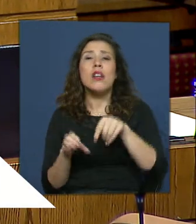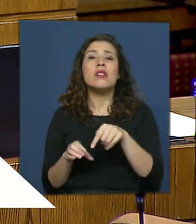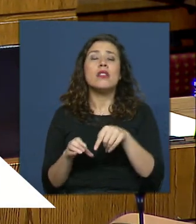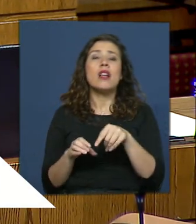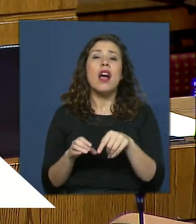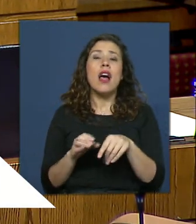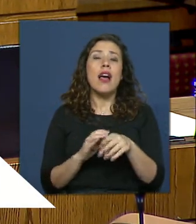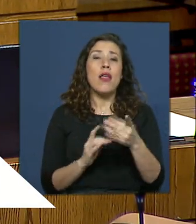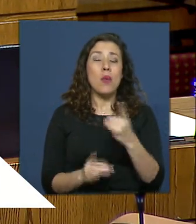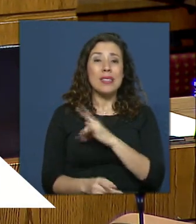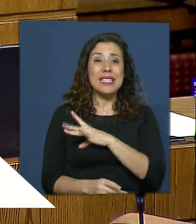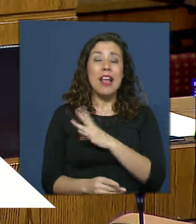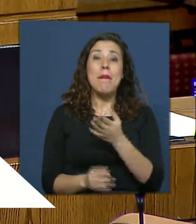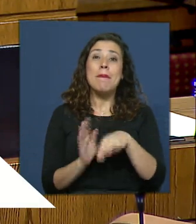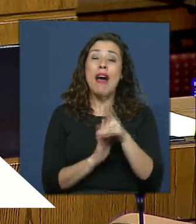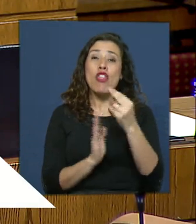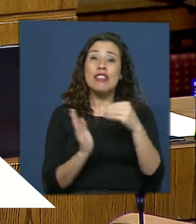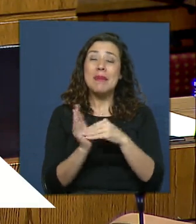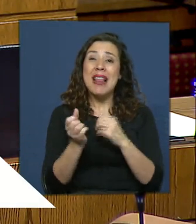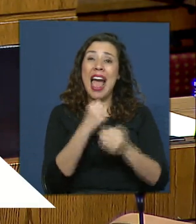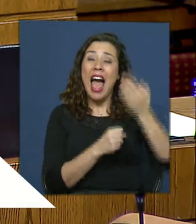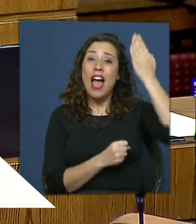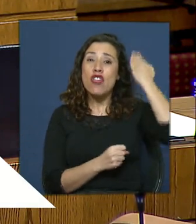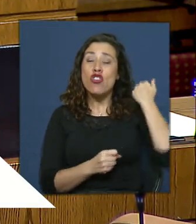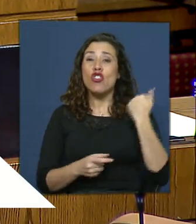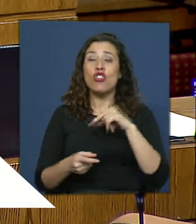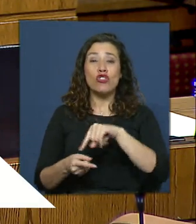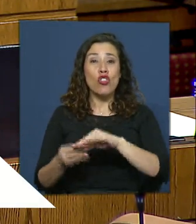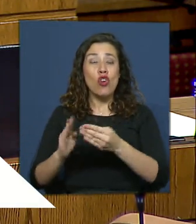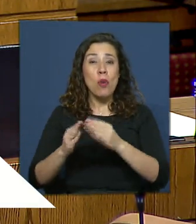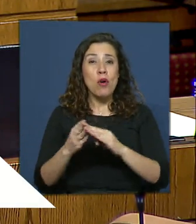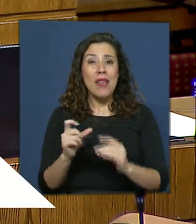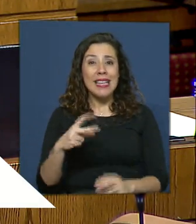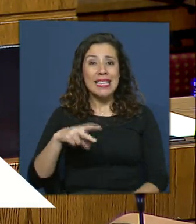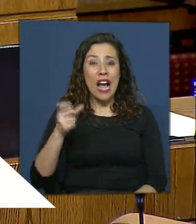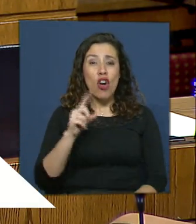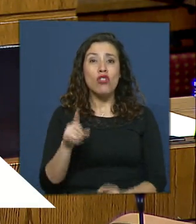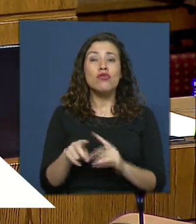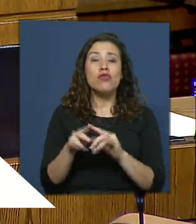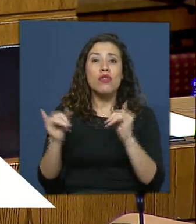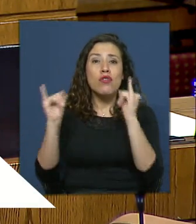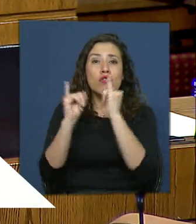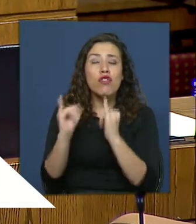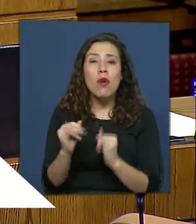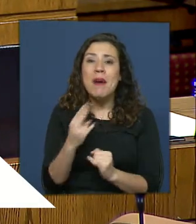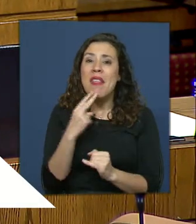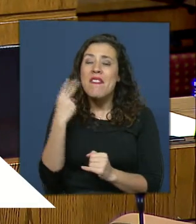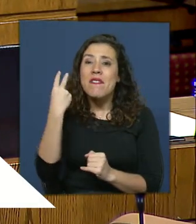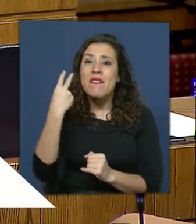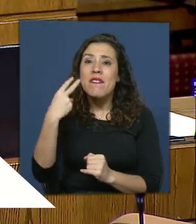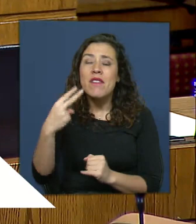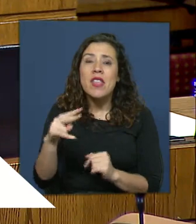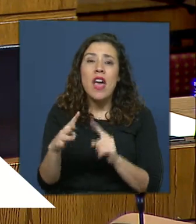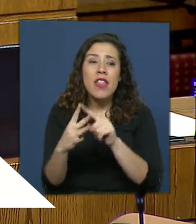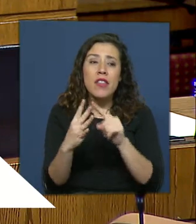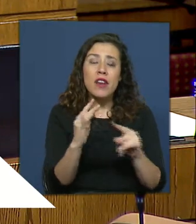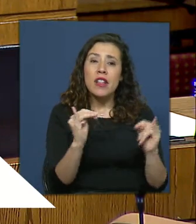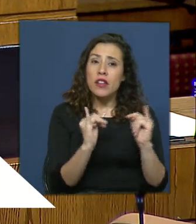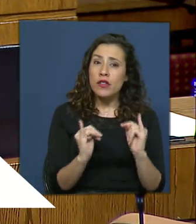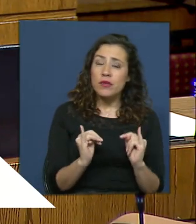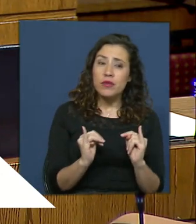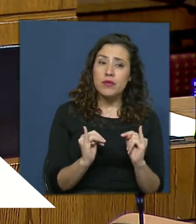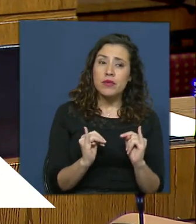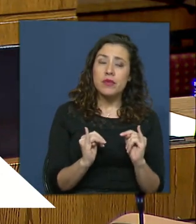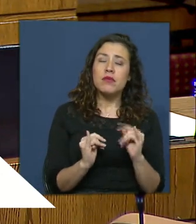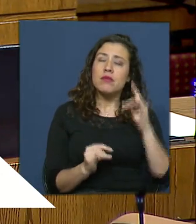las comunidades humanas de chango fueron forjando un modo de vida y un conjunto de instrumentos y prácticas